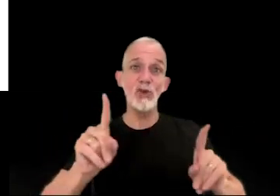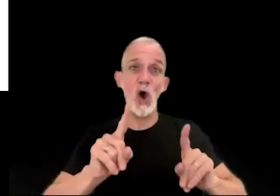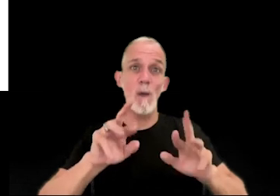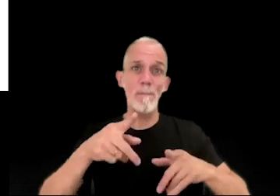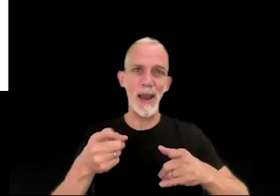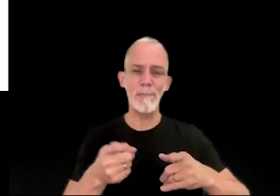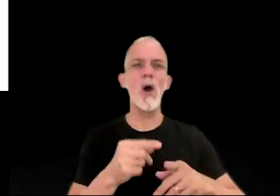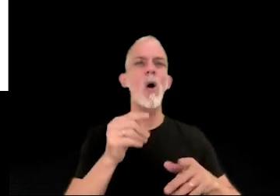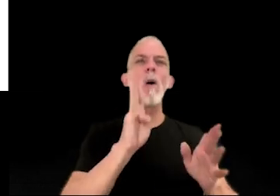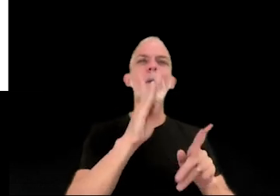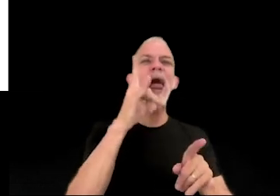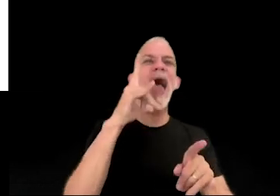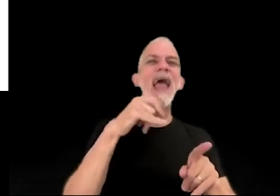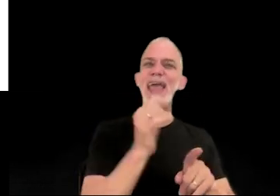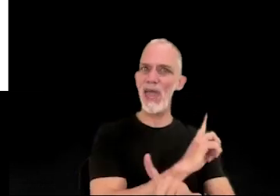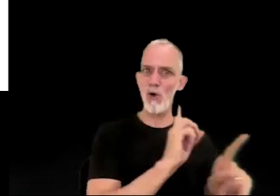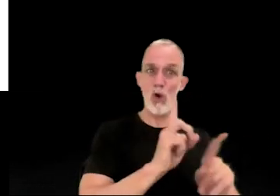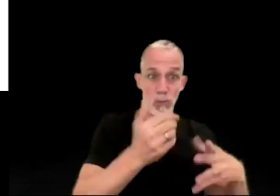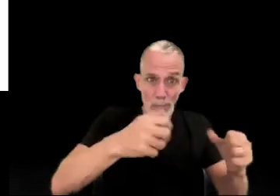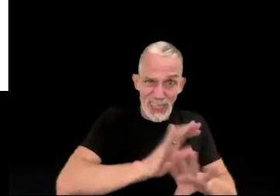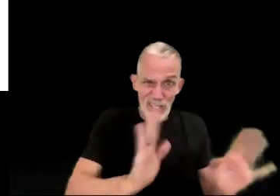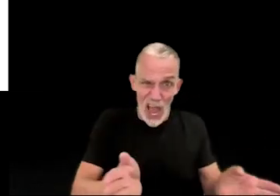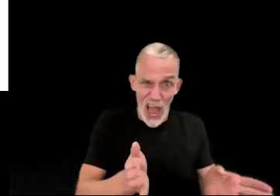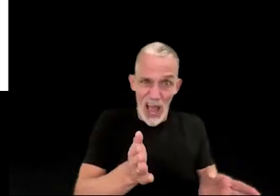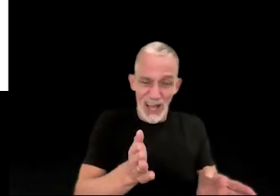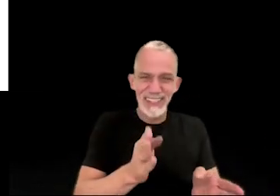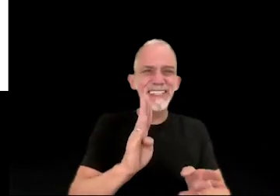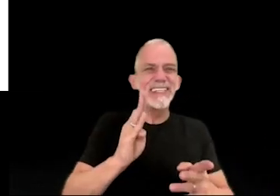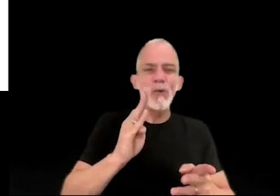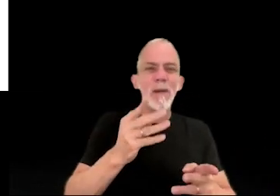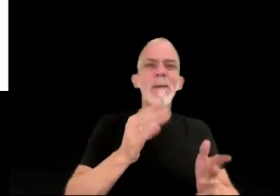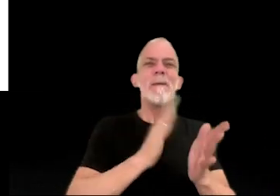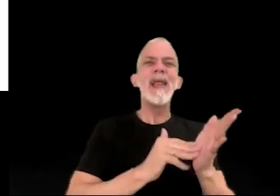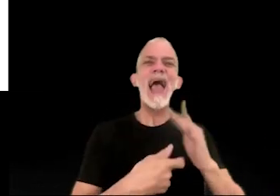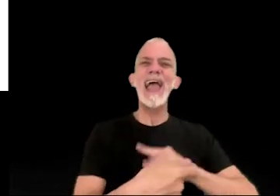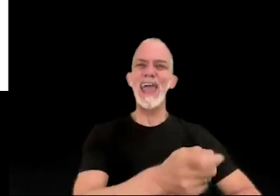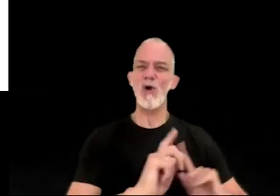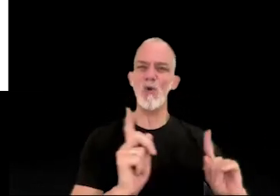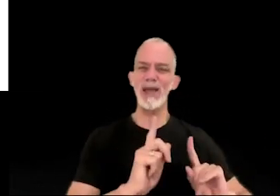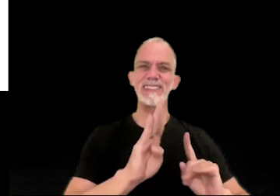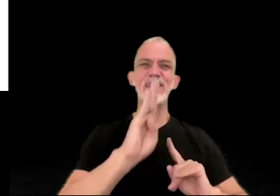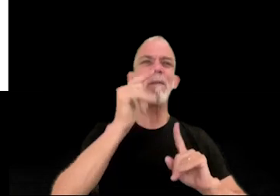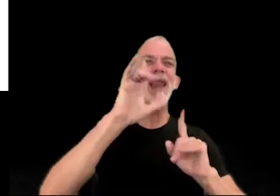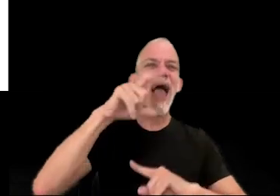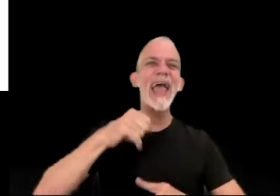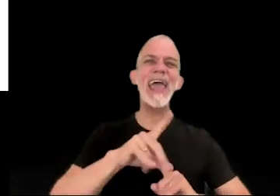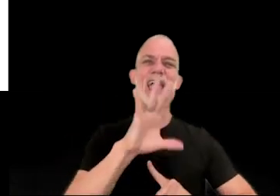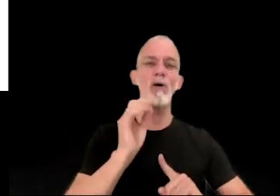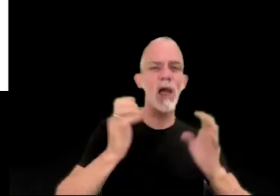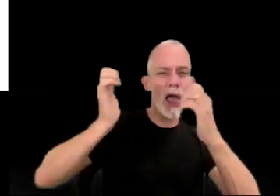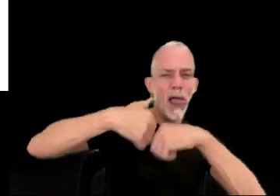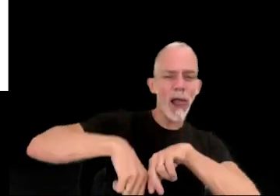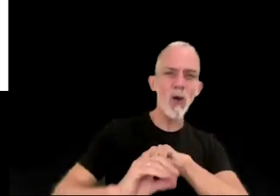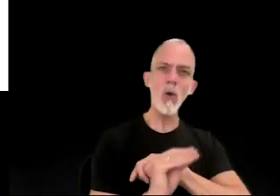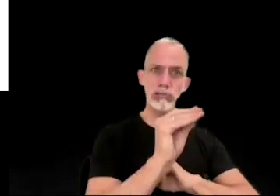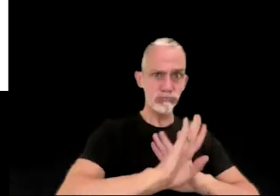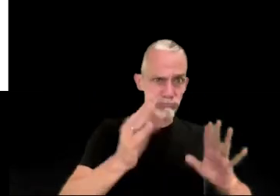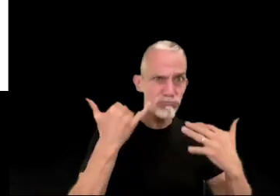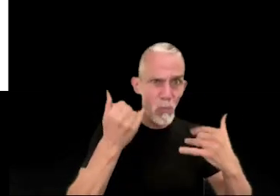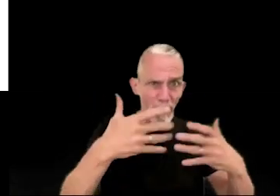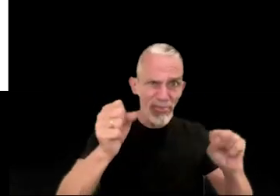blanqueo. claro. Exacto, Sí, comparto lo que dice Cristina, lo que aprovecho que, bueno, que ella